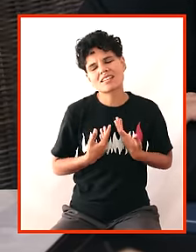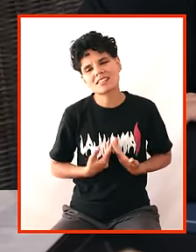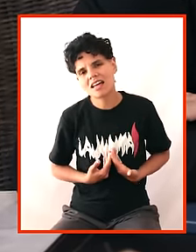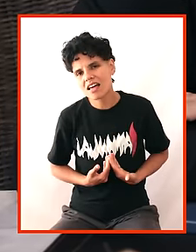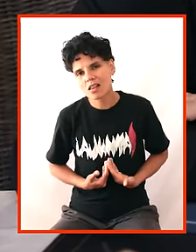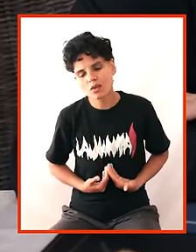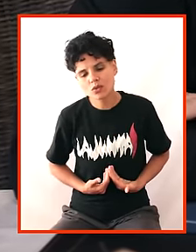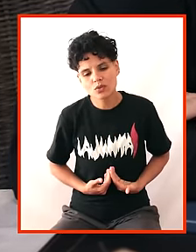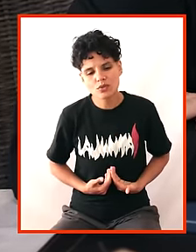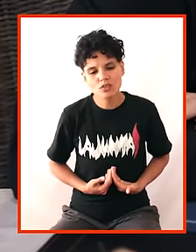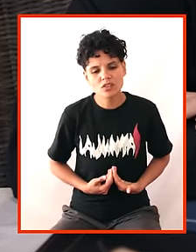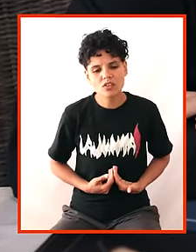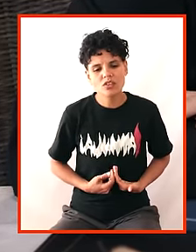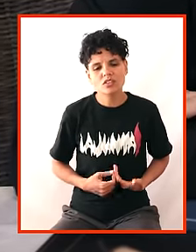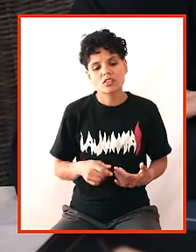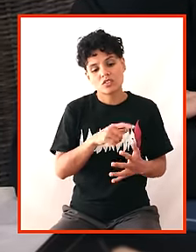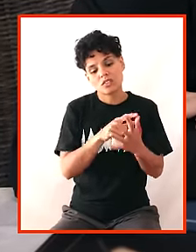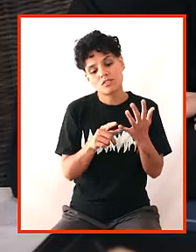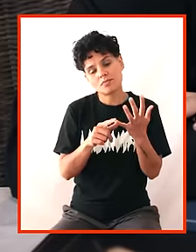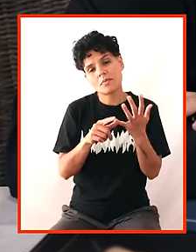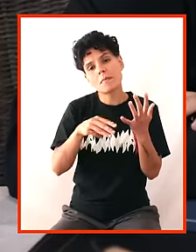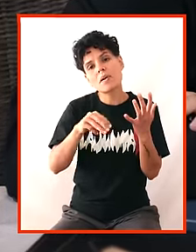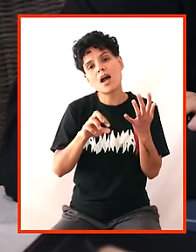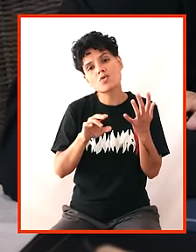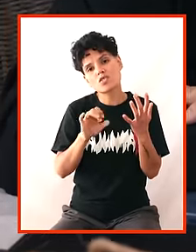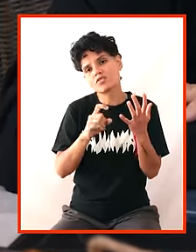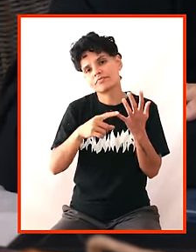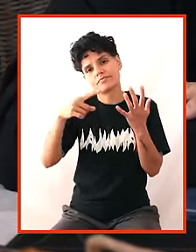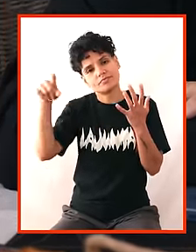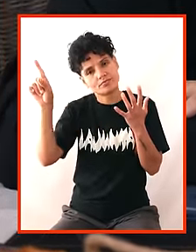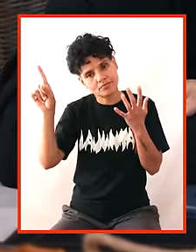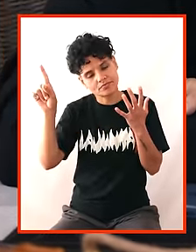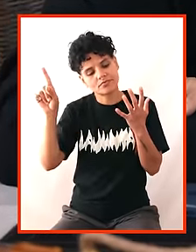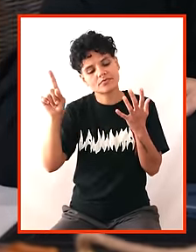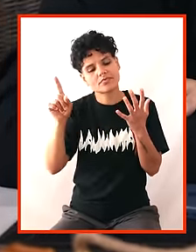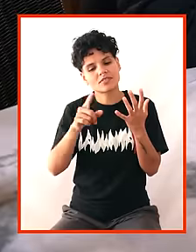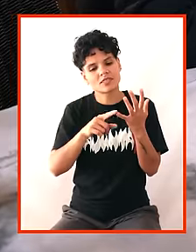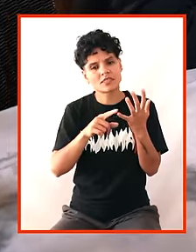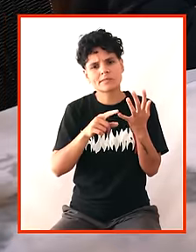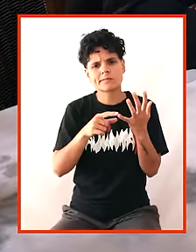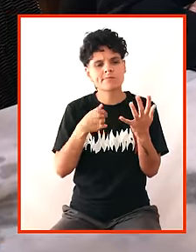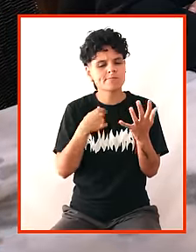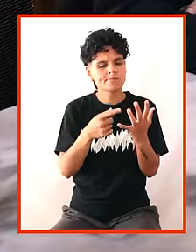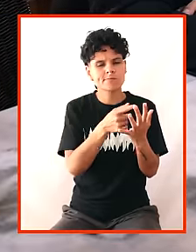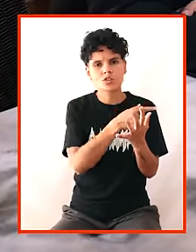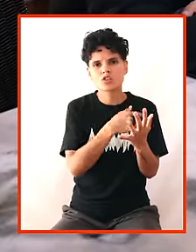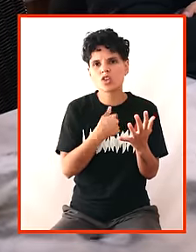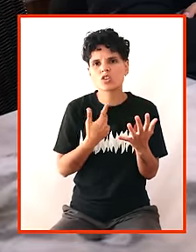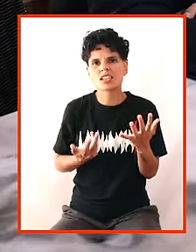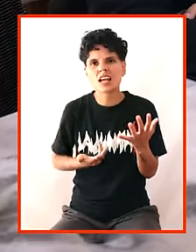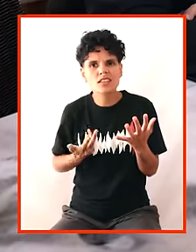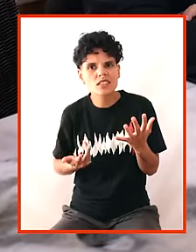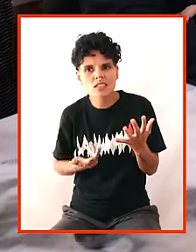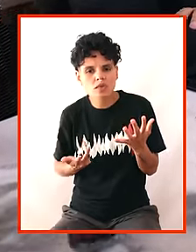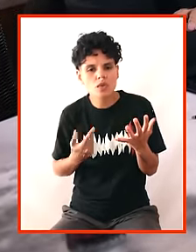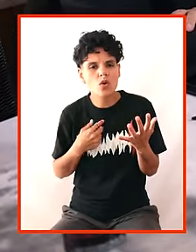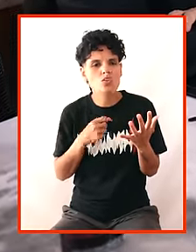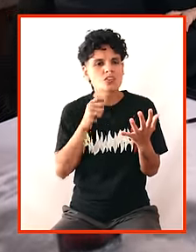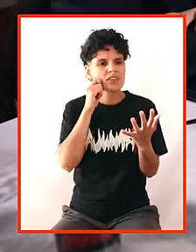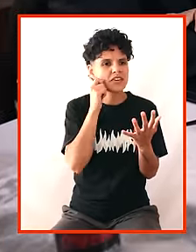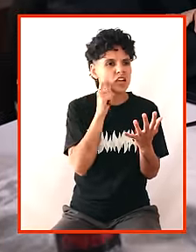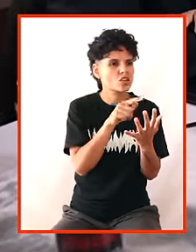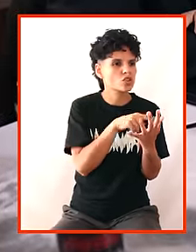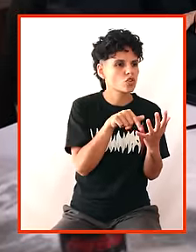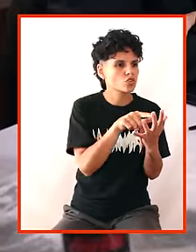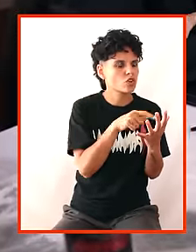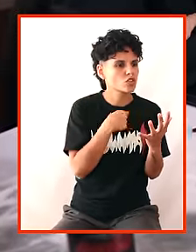principal es que en ese momento, ante la decisión de Mauro, tampoco nosotros no sabíamos bien qué hacer. nunca supimos bien qué hacer, si había que seguir, si había que